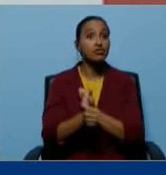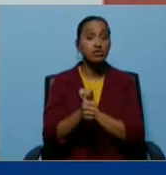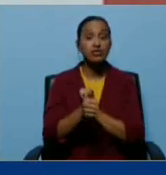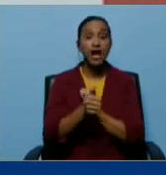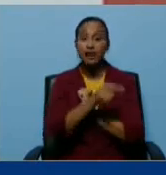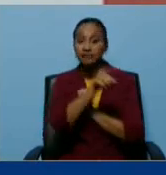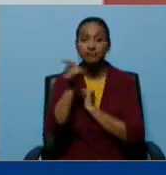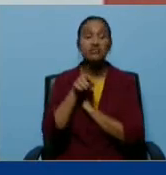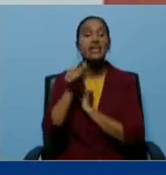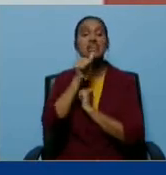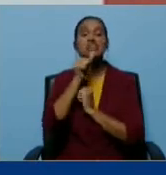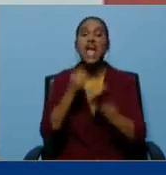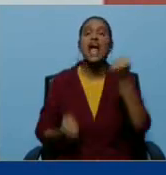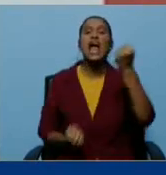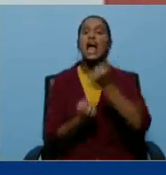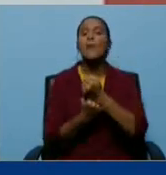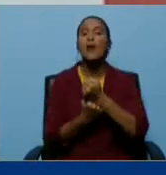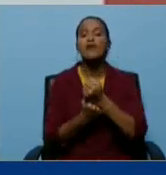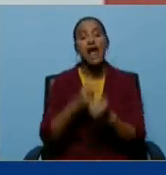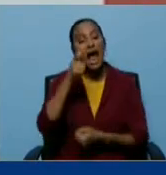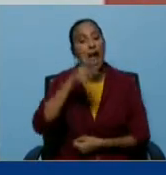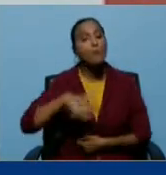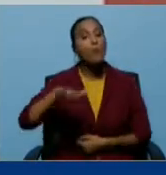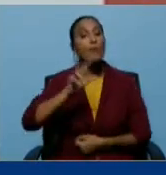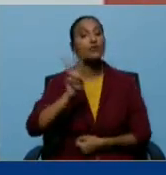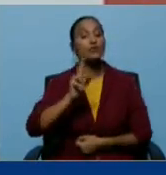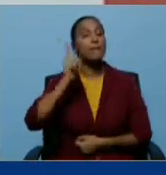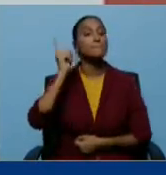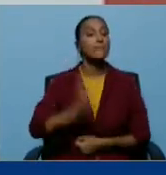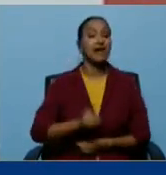pueblo venezolano, que es el que manda en Venezuela.